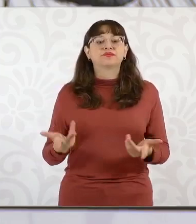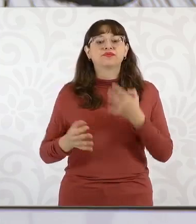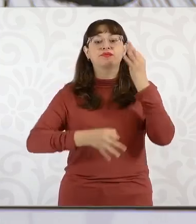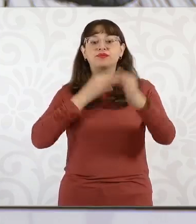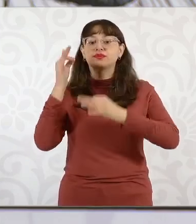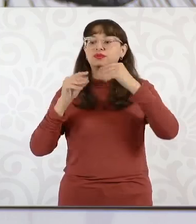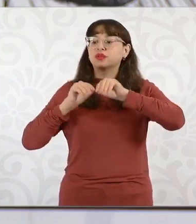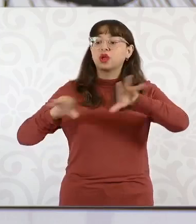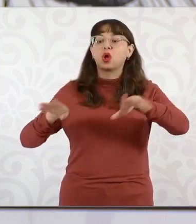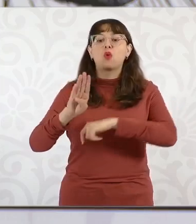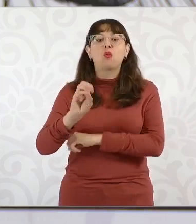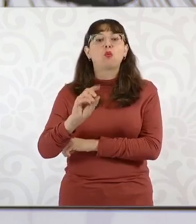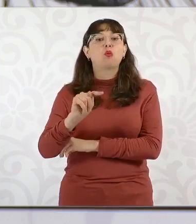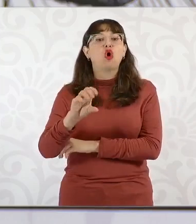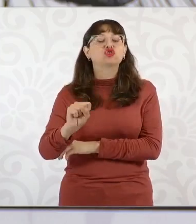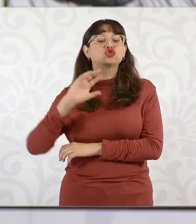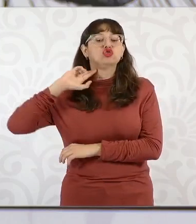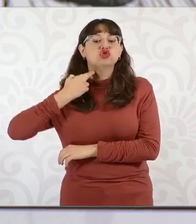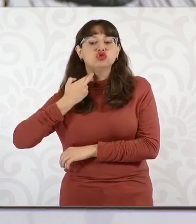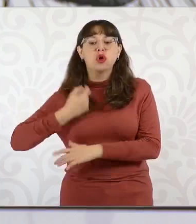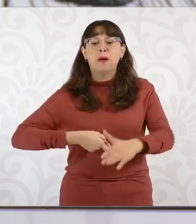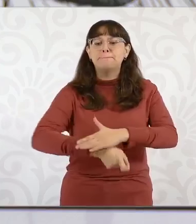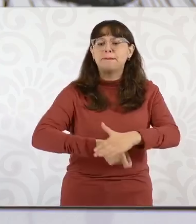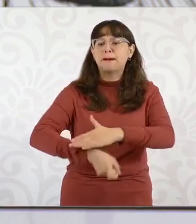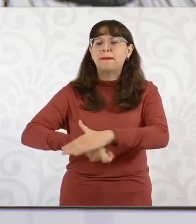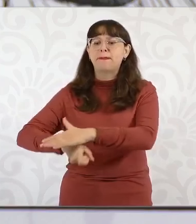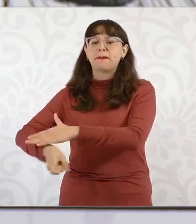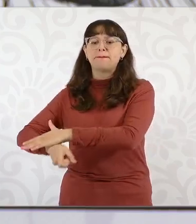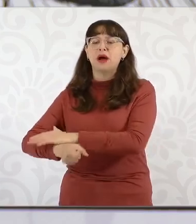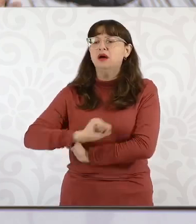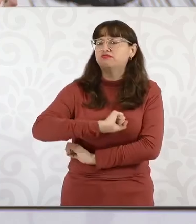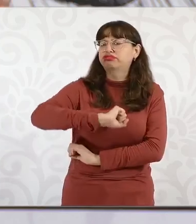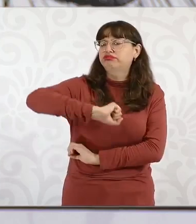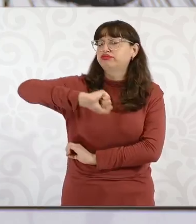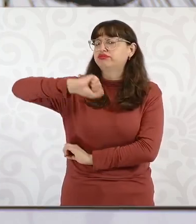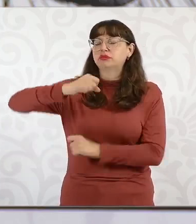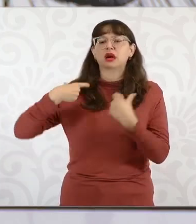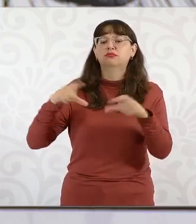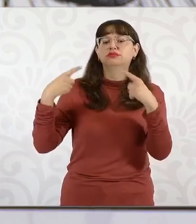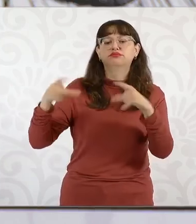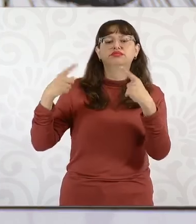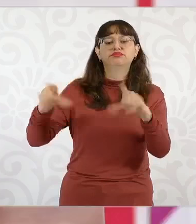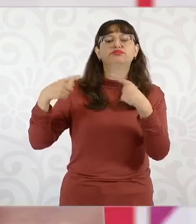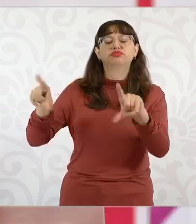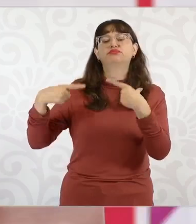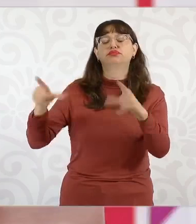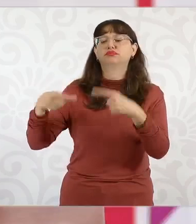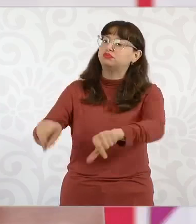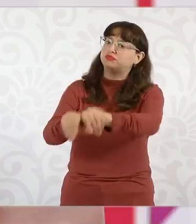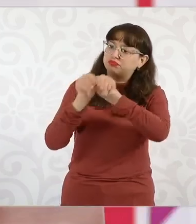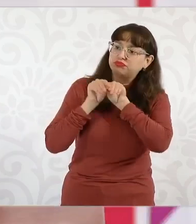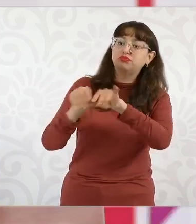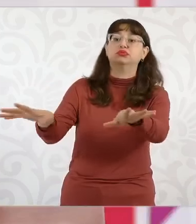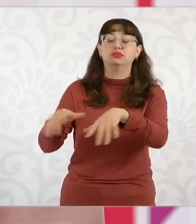muchos robots, muchos bots que con dinero potencian noticias para hacer como una opinión,